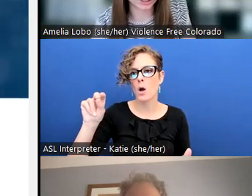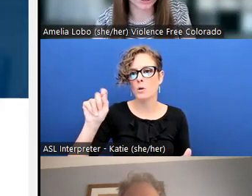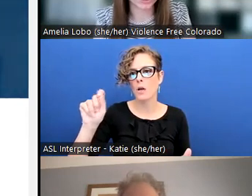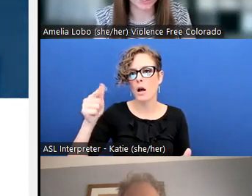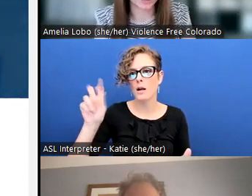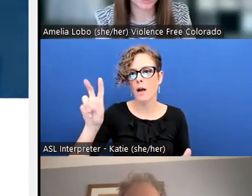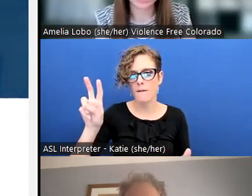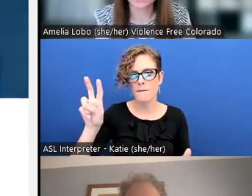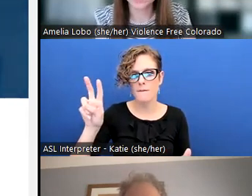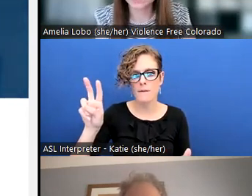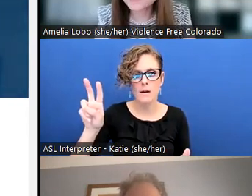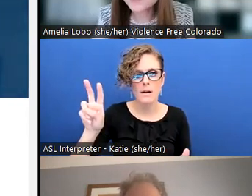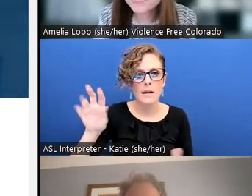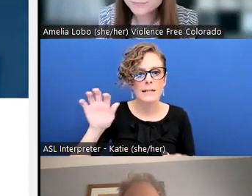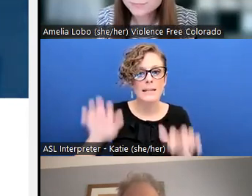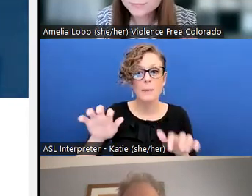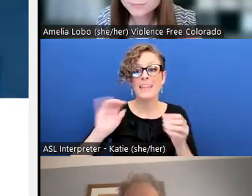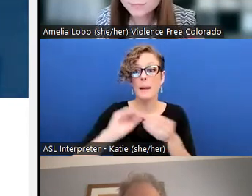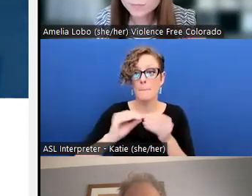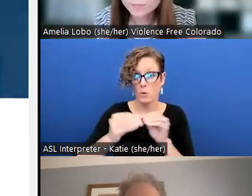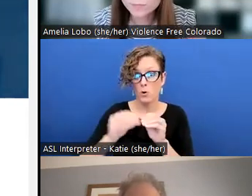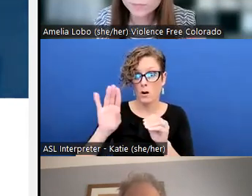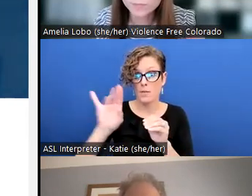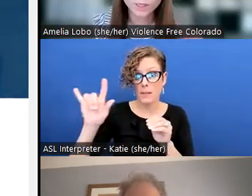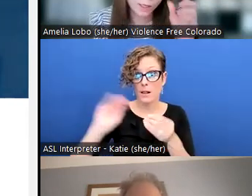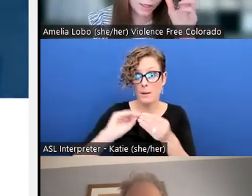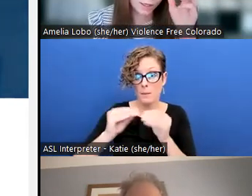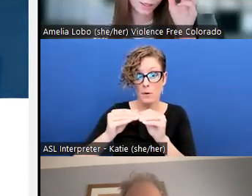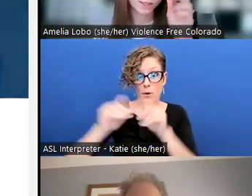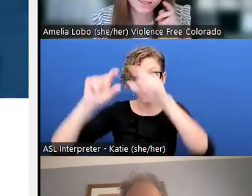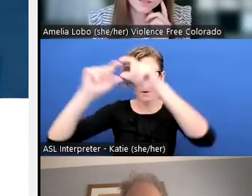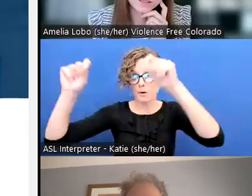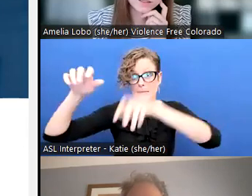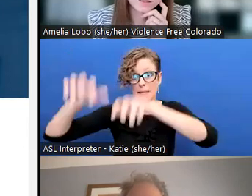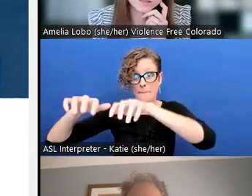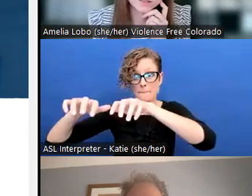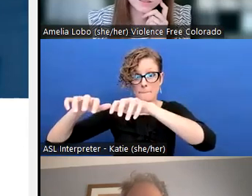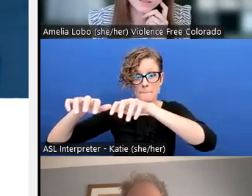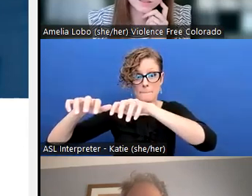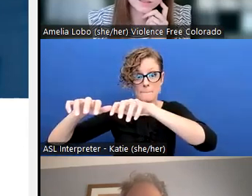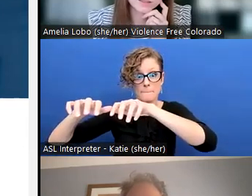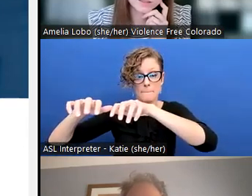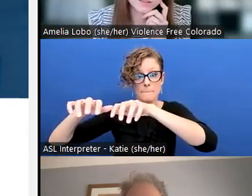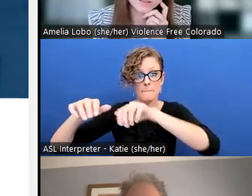leg.colorado.gov. Entonces, por ejemplo, uno nada más ingresa ahí el número de la ley,